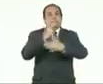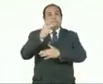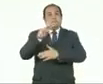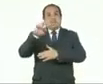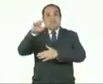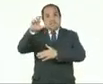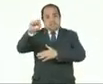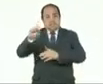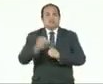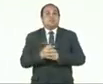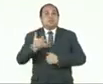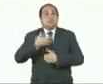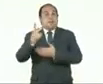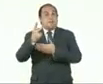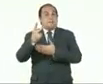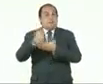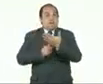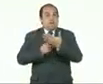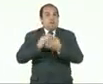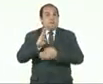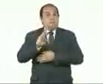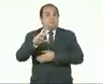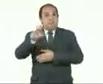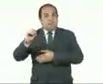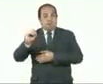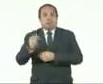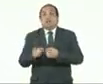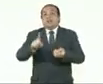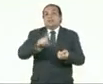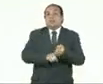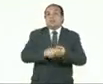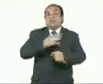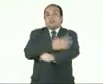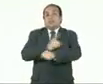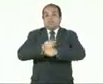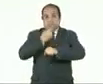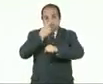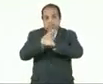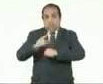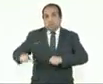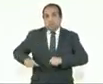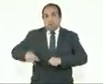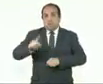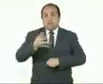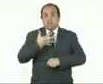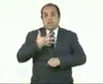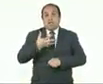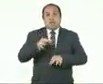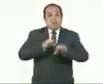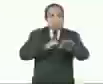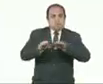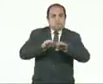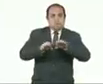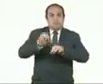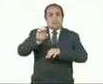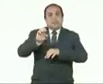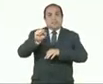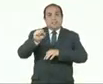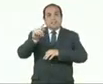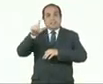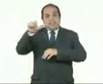programa Barrio Adentro, que coordina Secretaría de Gobierno, pero donde son muy activas Estela desde el DIF